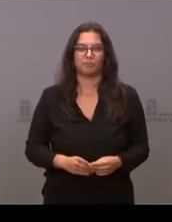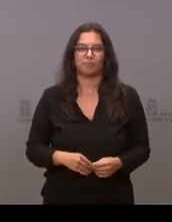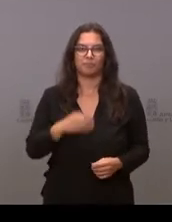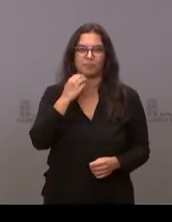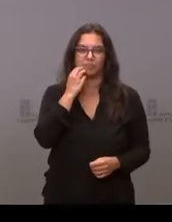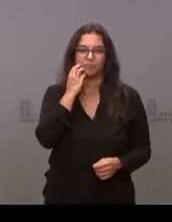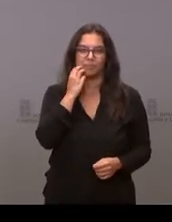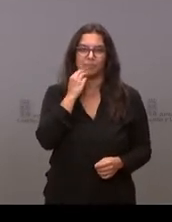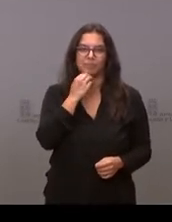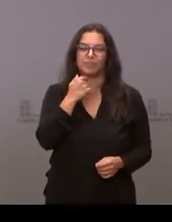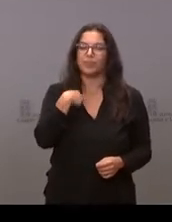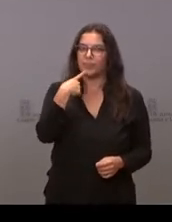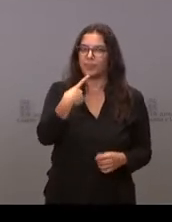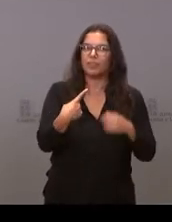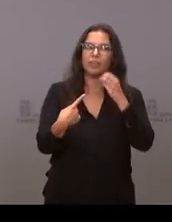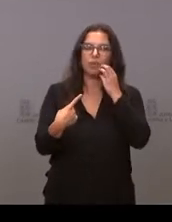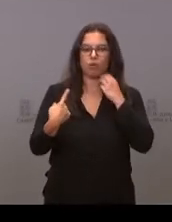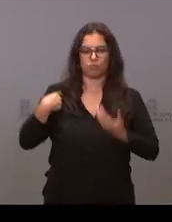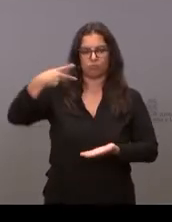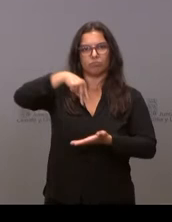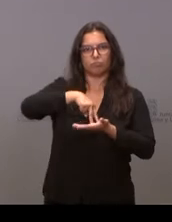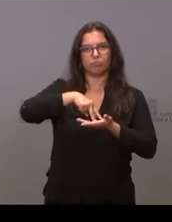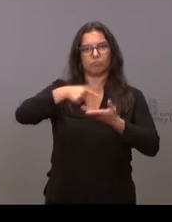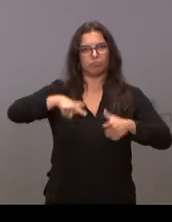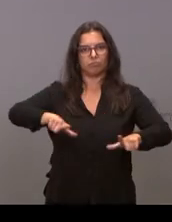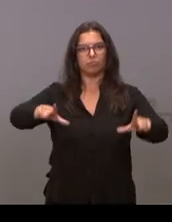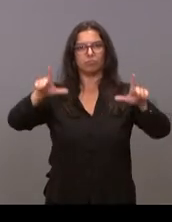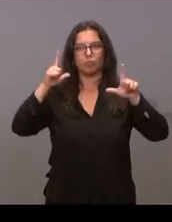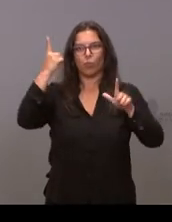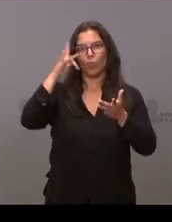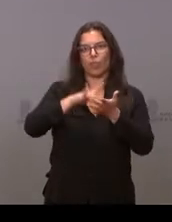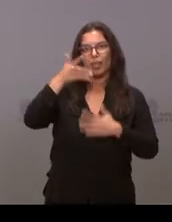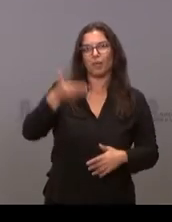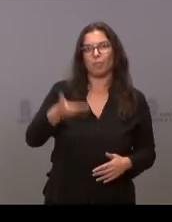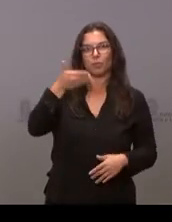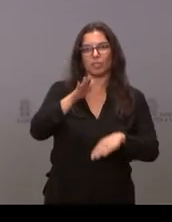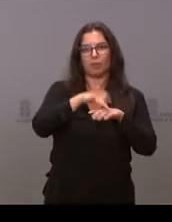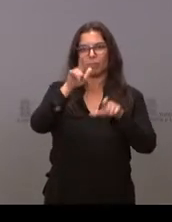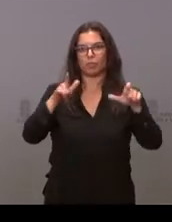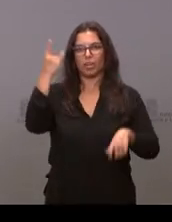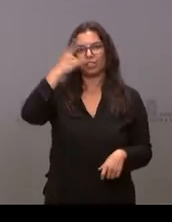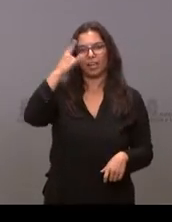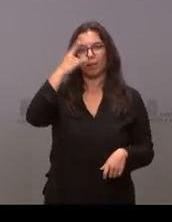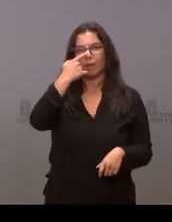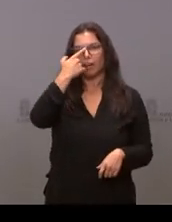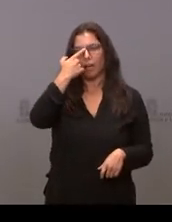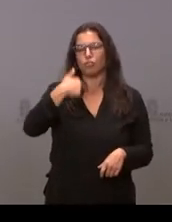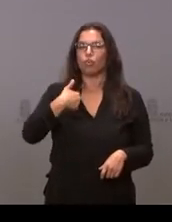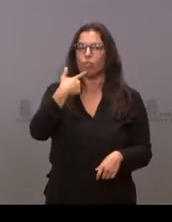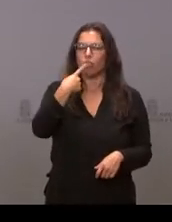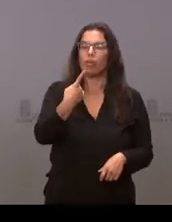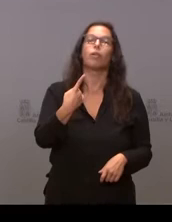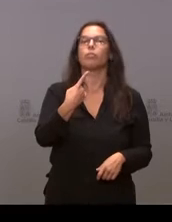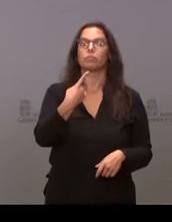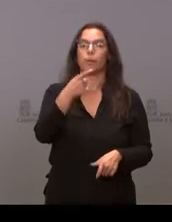Contad, y lo digo desde este atril que me permite un día tan importante para los salmantinos como hoy, contad,